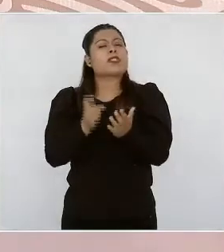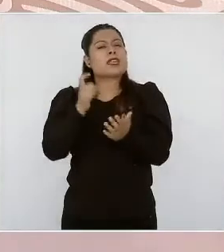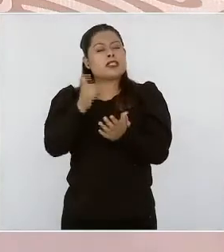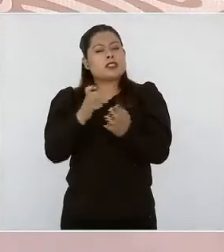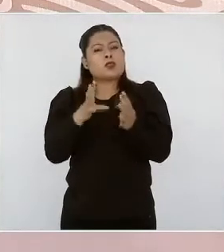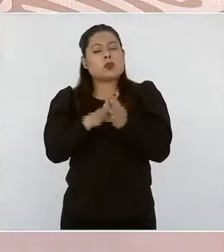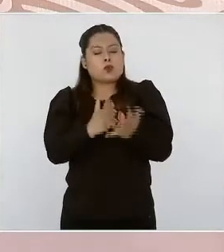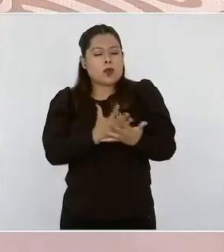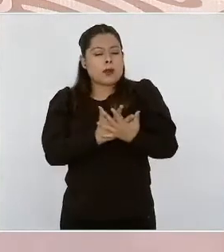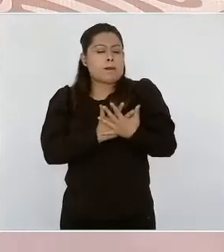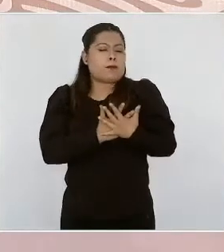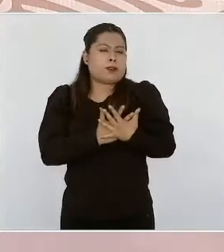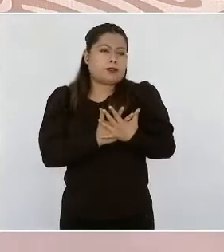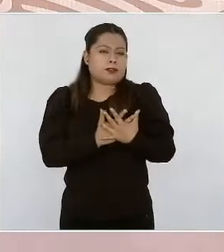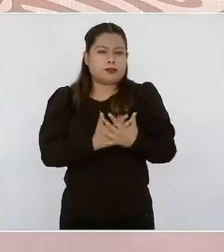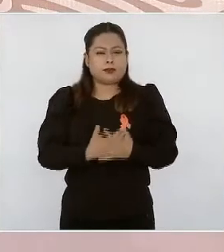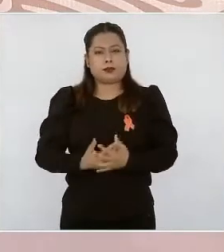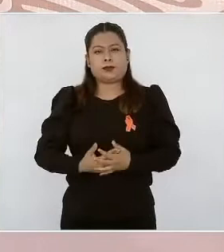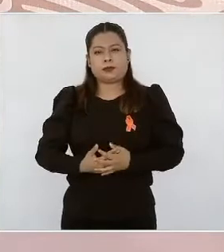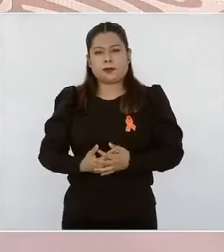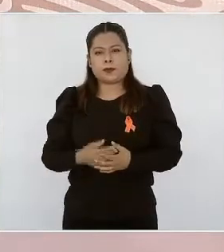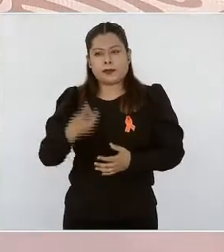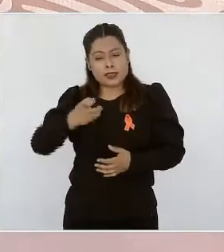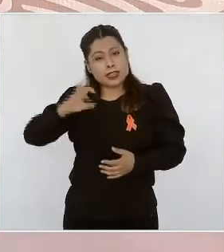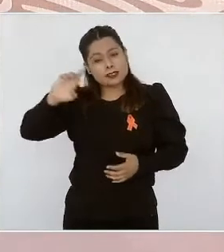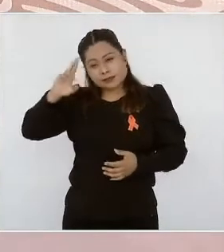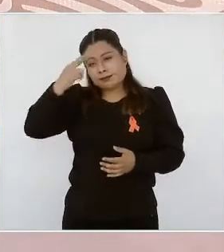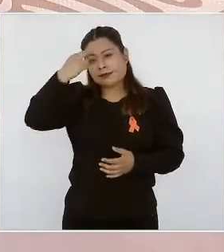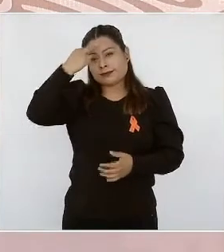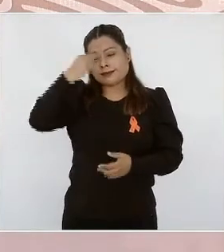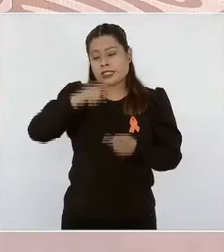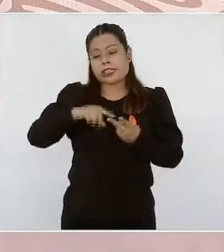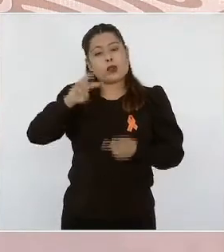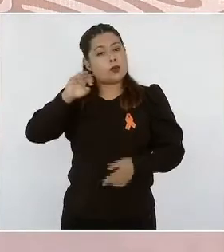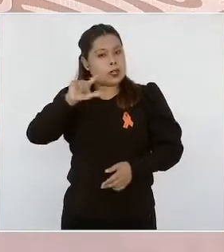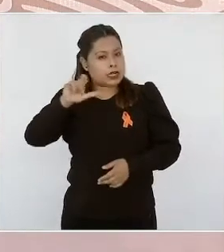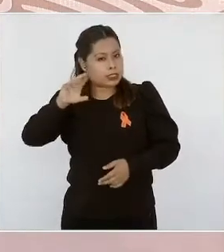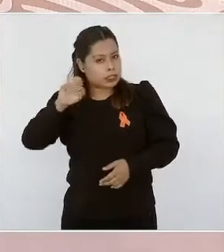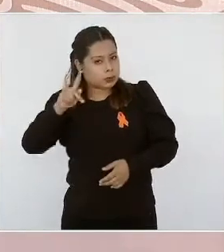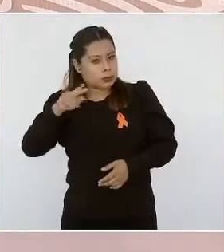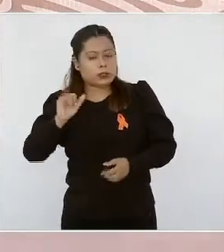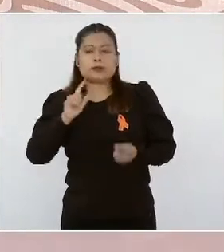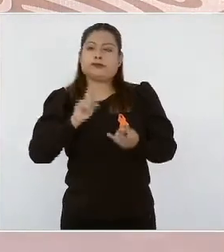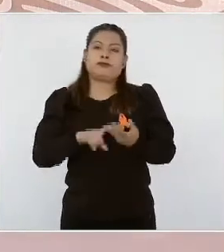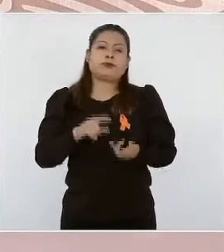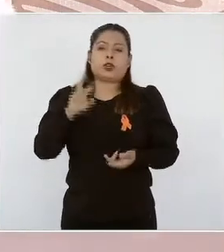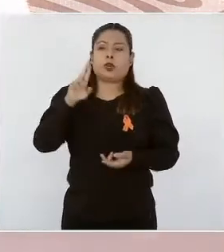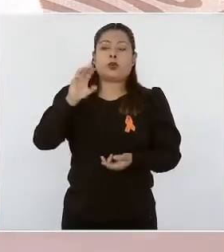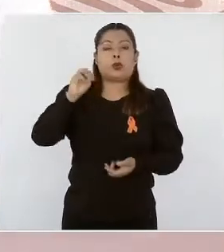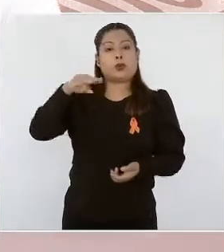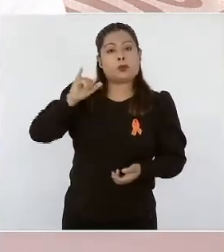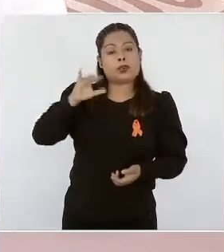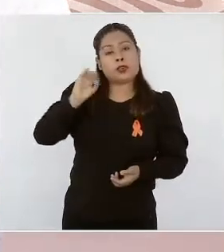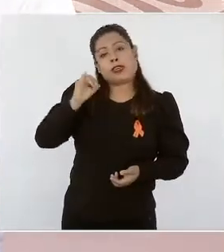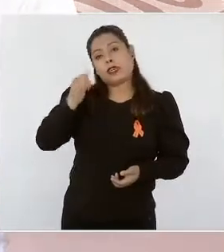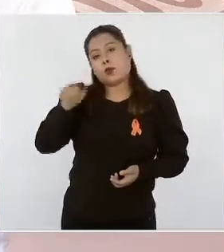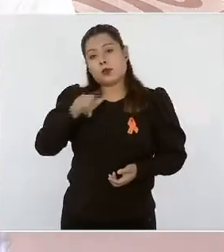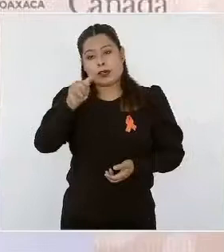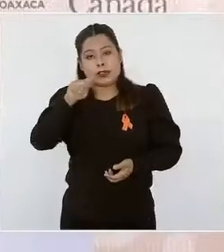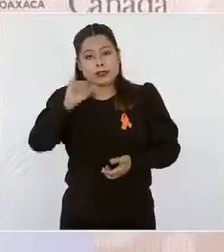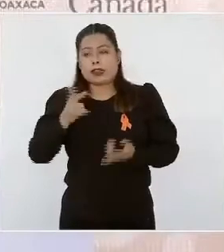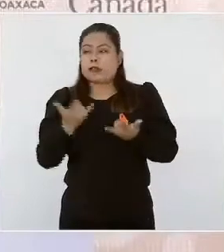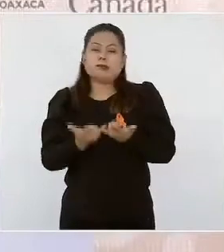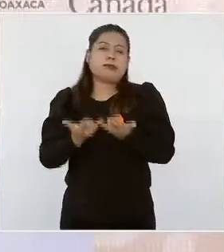manantial del amor. Y ahí hay que acordarnos de William Shakespeare y de Romeo y Julieta, de esa